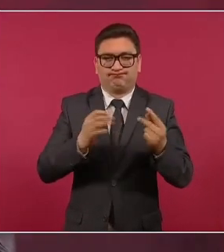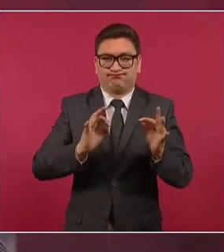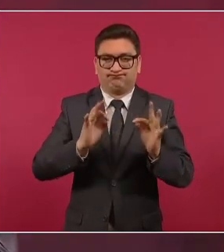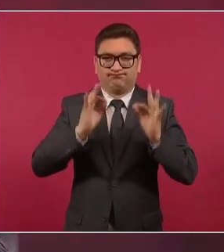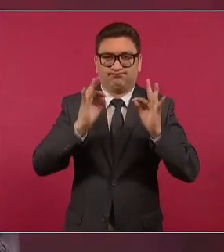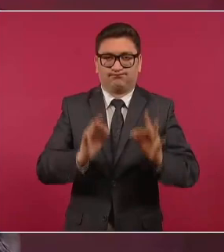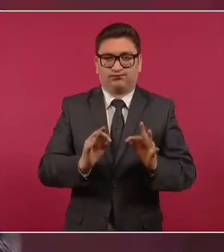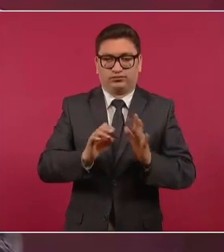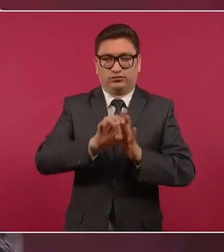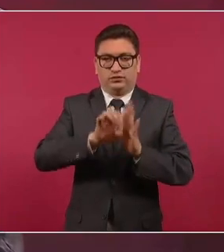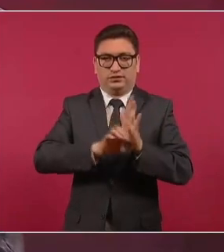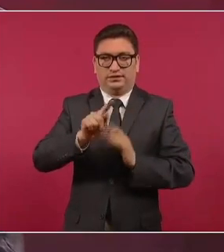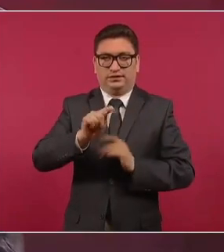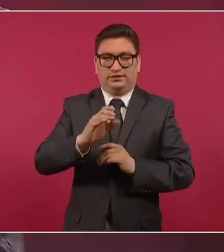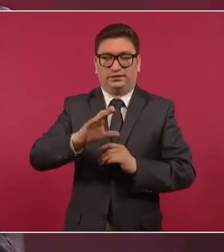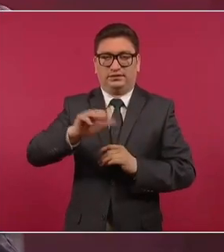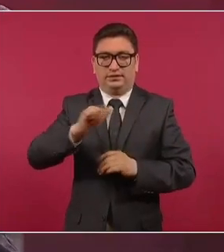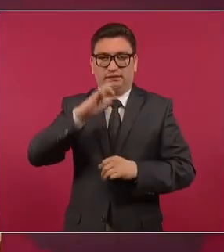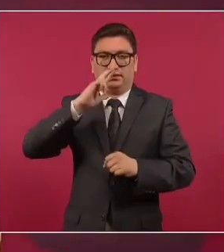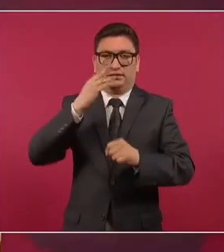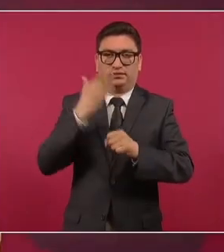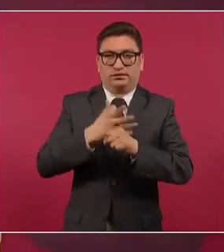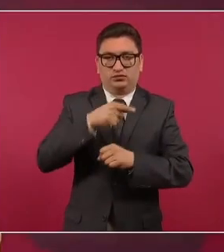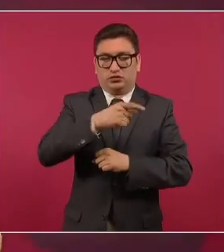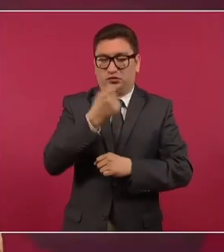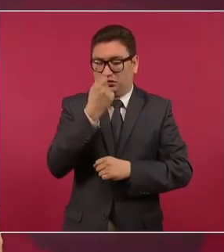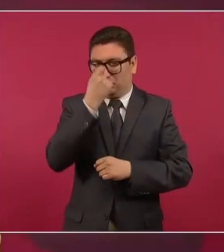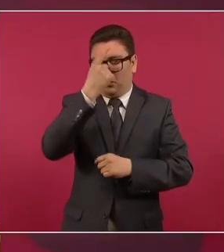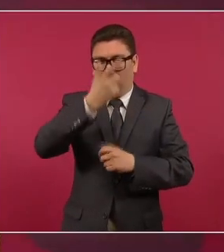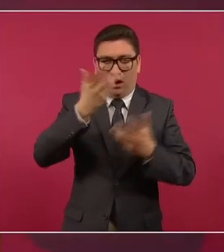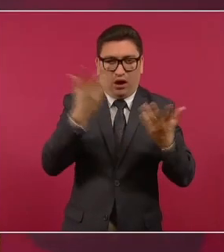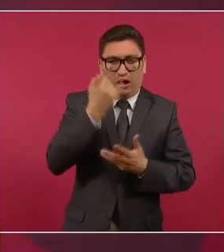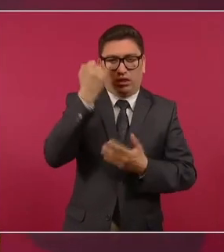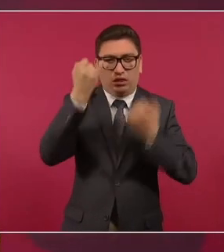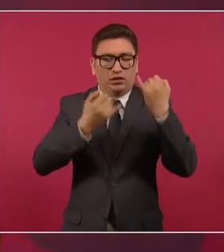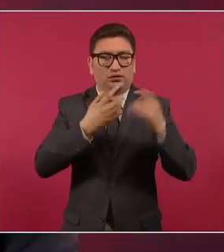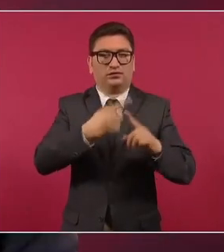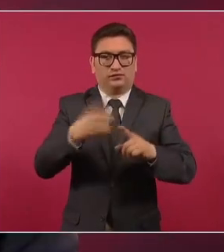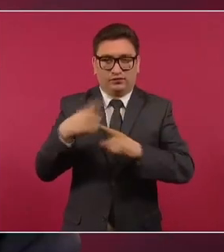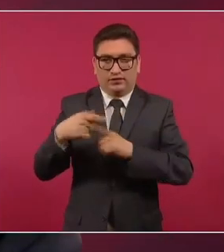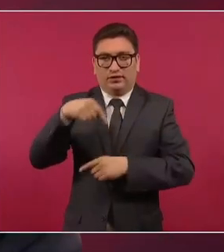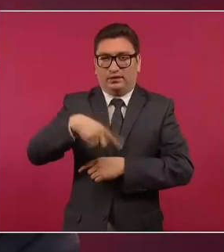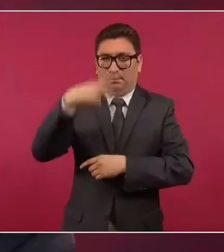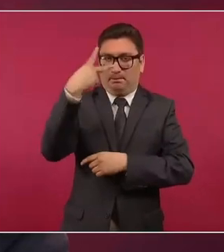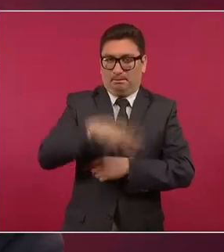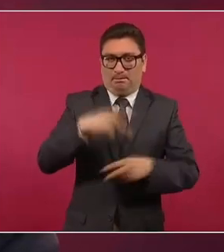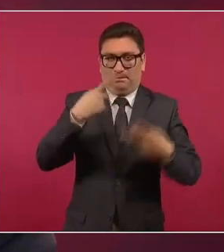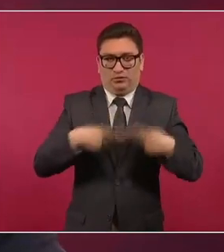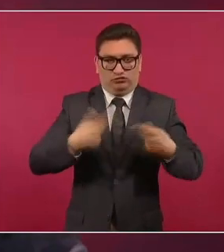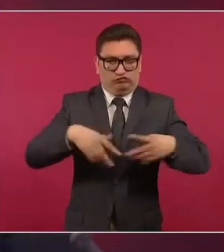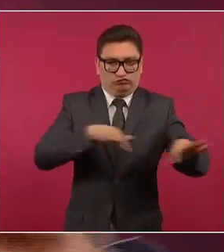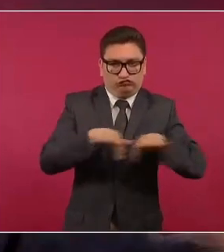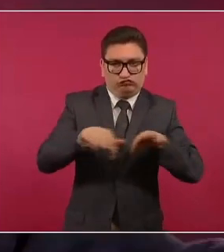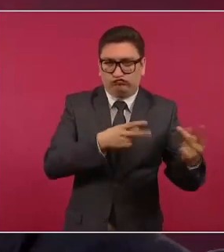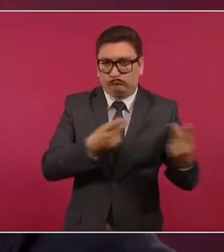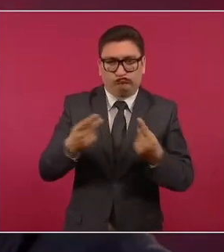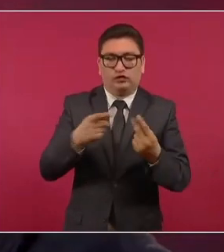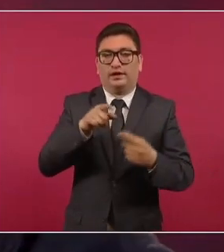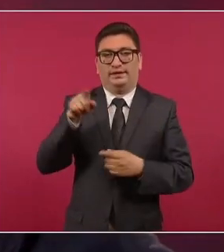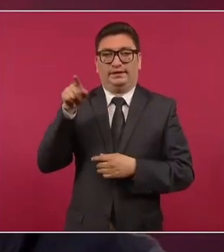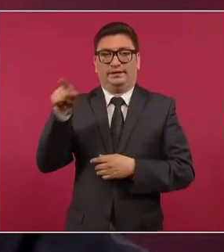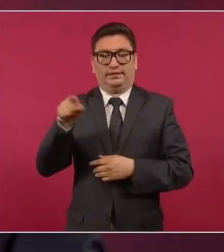la ética, la responsabilidad, la creatividad de los trabajadores mexicanos. Y él coincidió